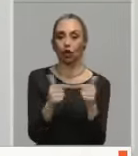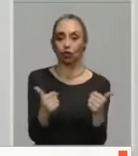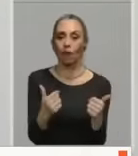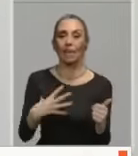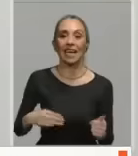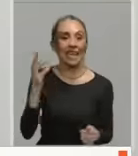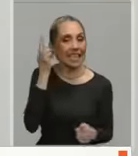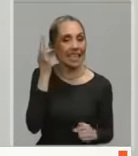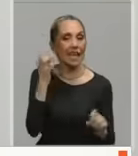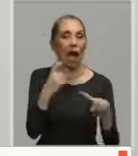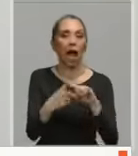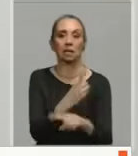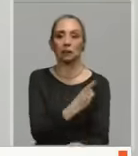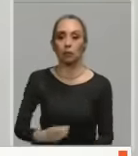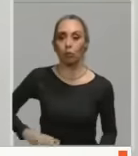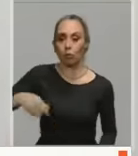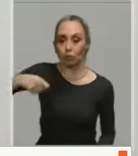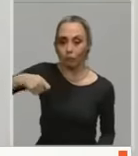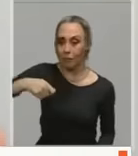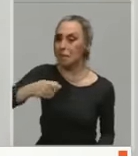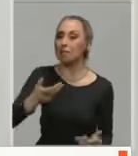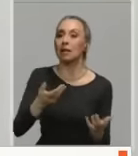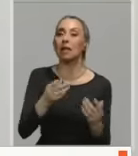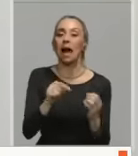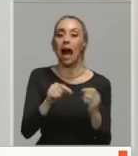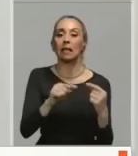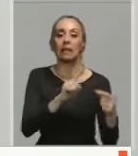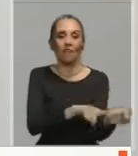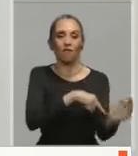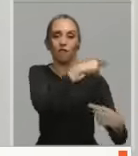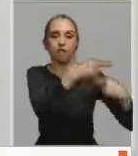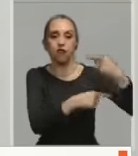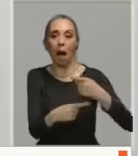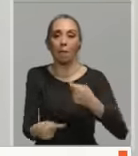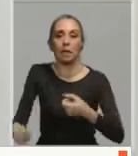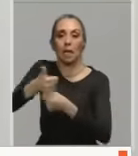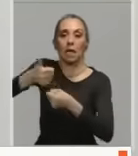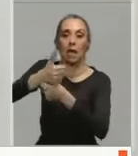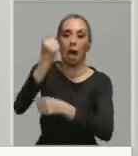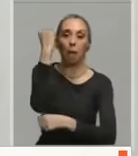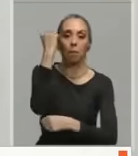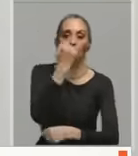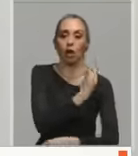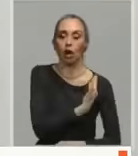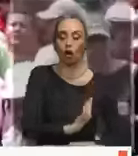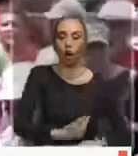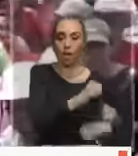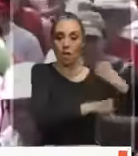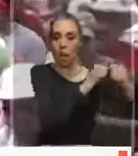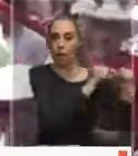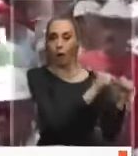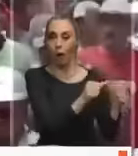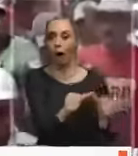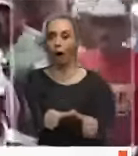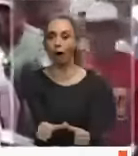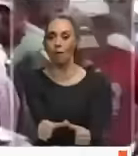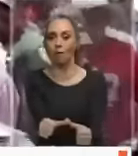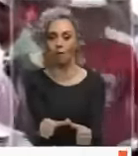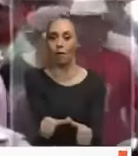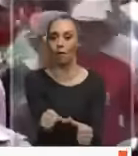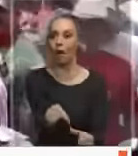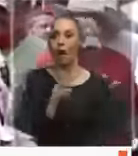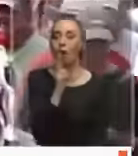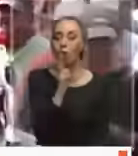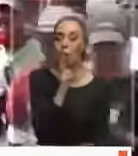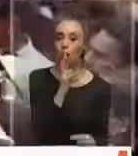es congresista. Es decir, aquí es una dinastía familiar que está gobernando y eso, además de